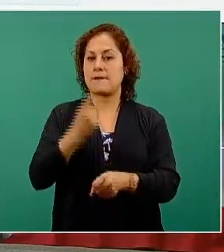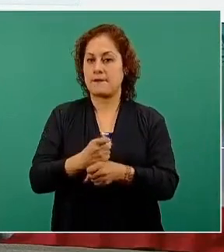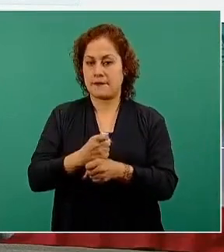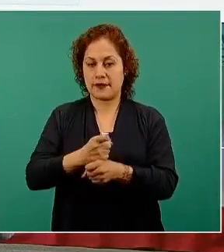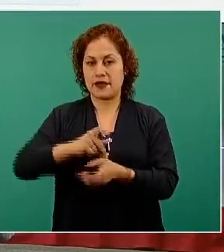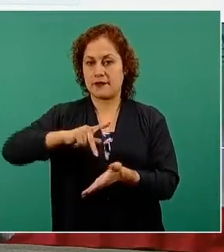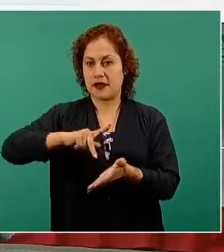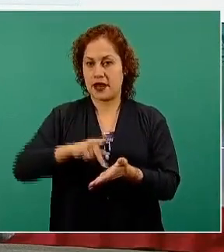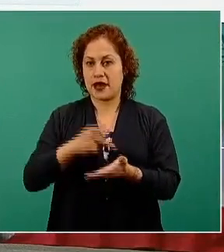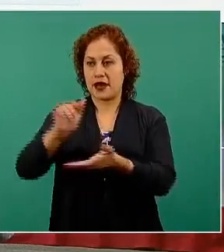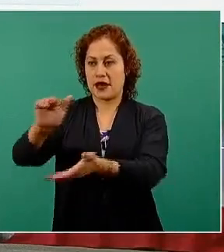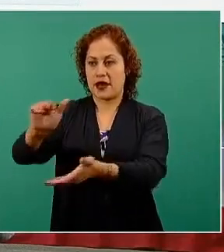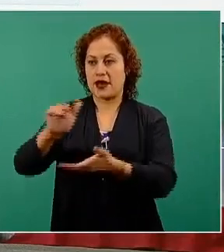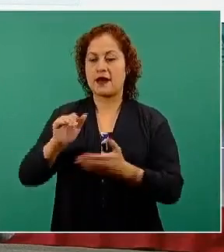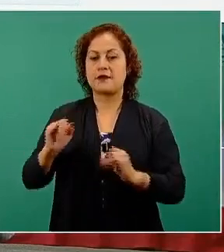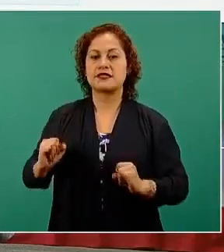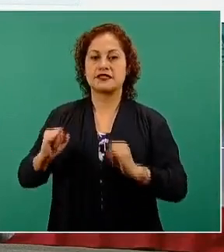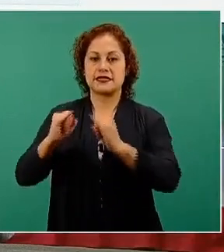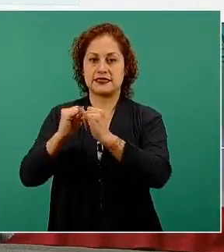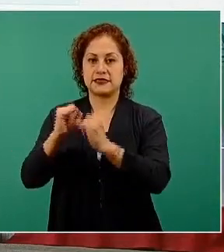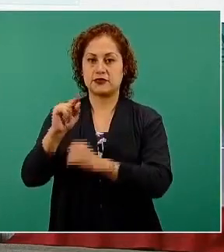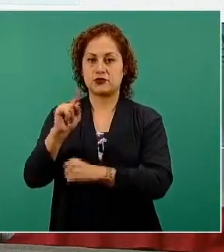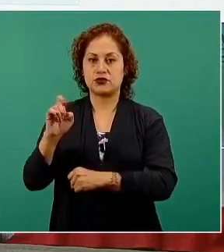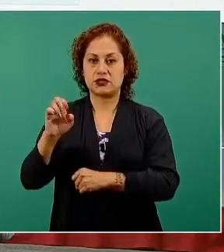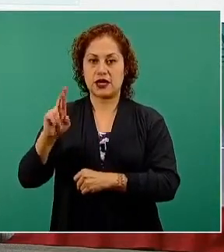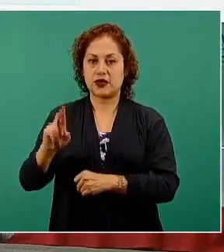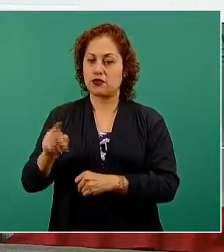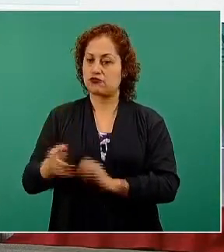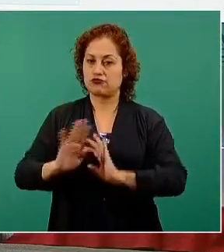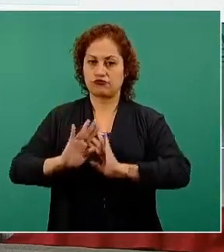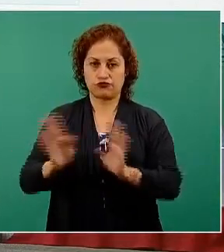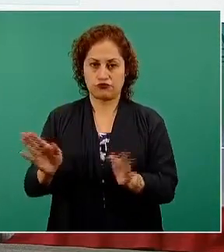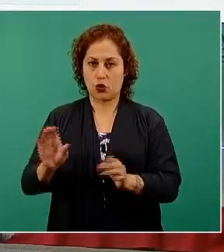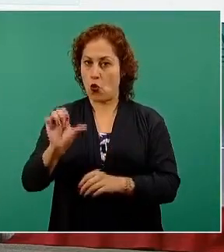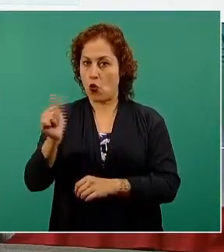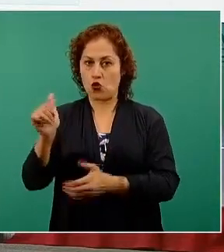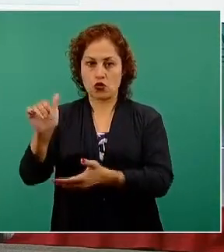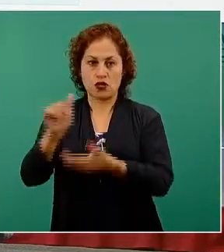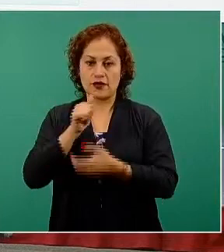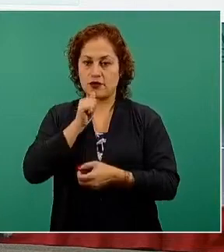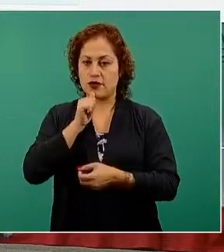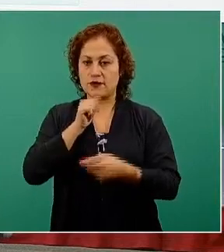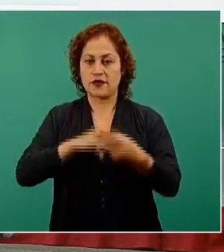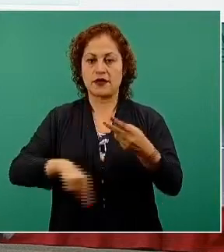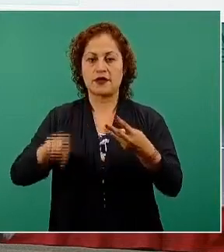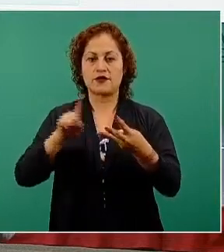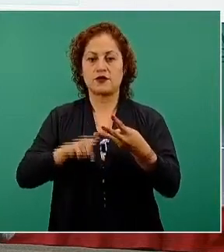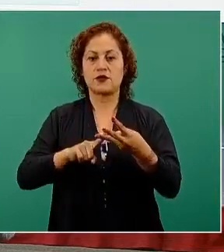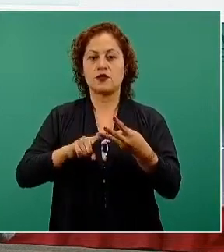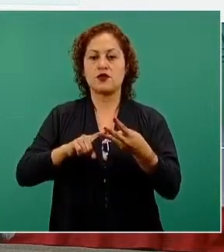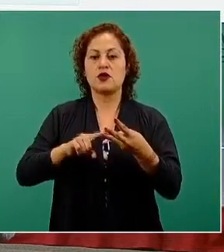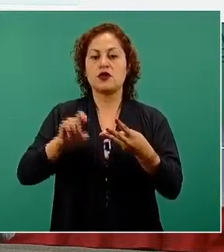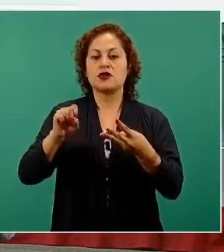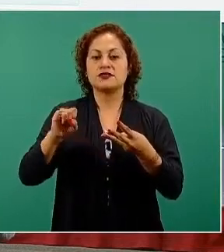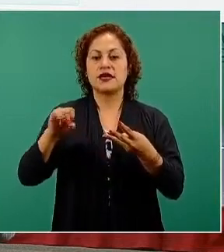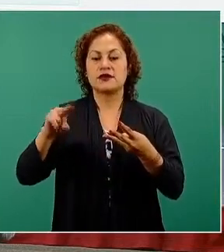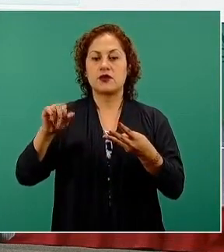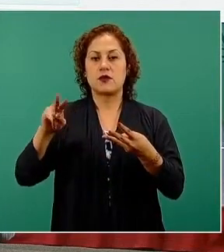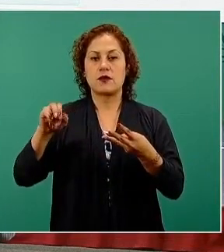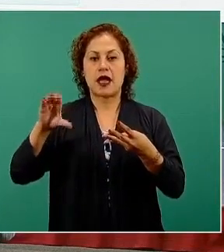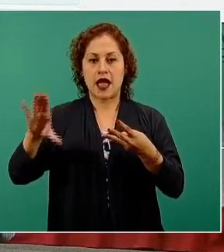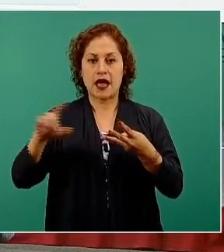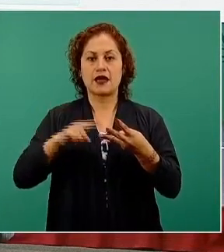Institute, no se ha recibido nuevamente. También recibimos Sinovac en 2 cargamentos, uno